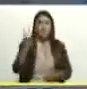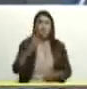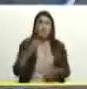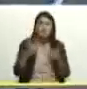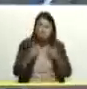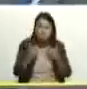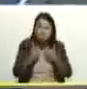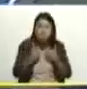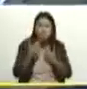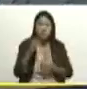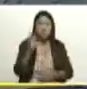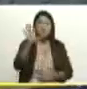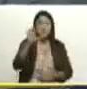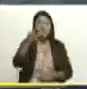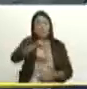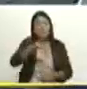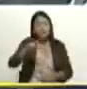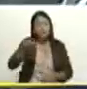pueblo.